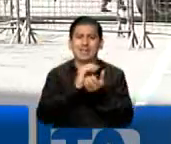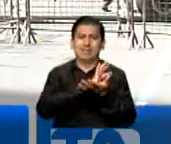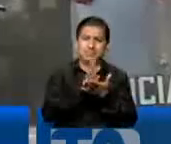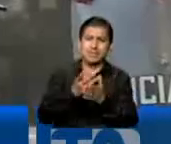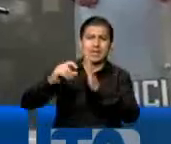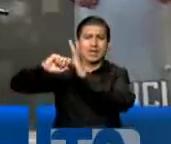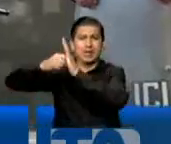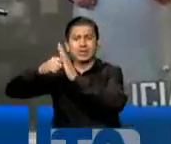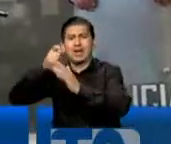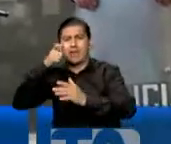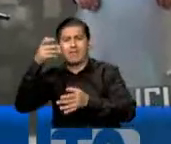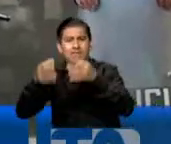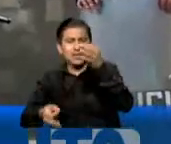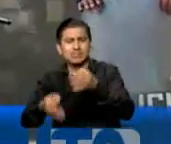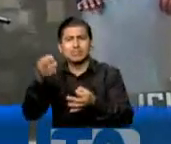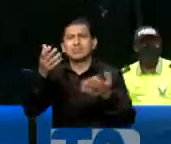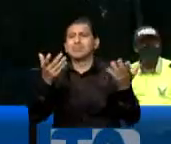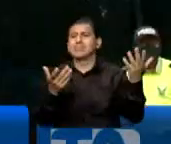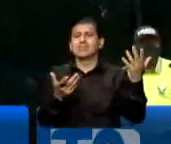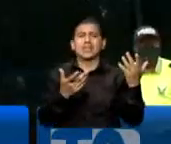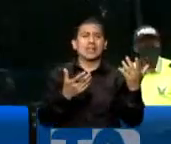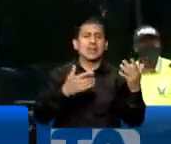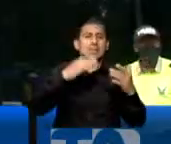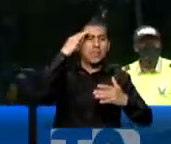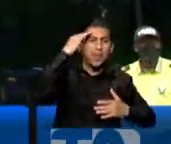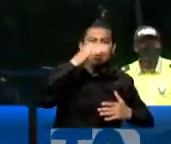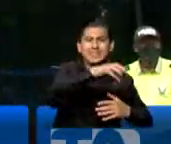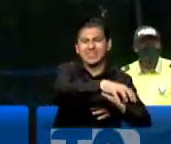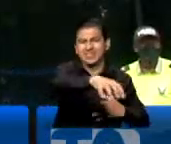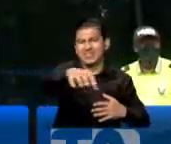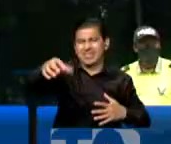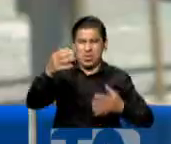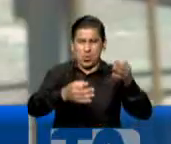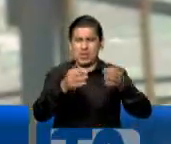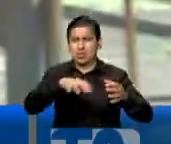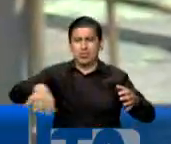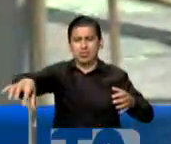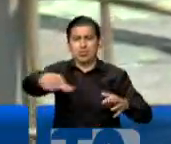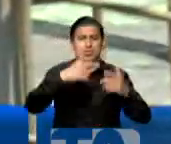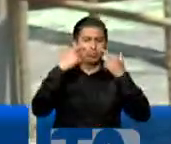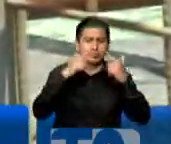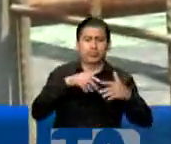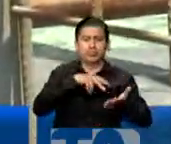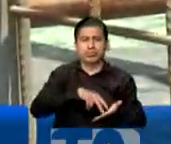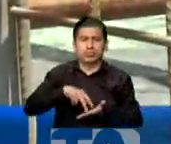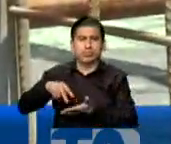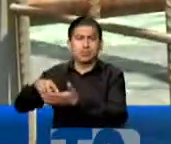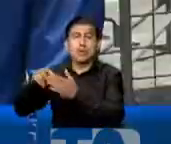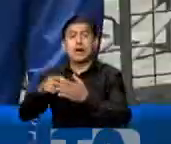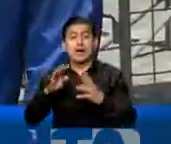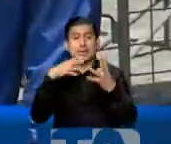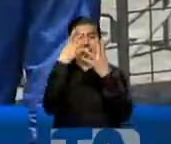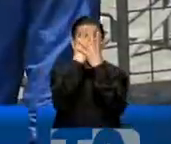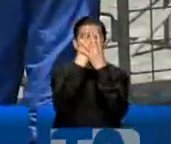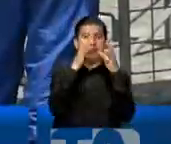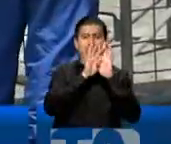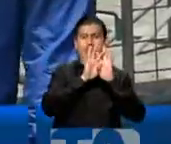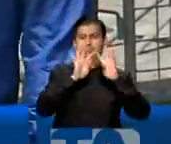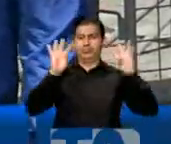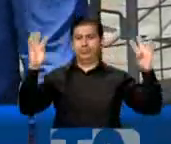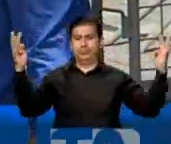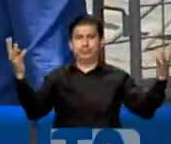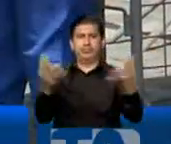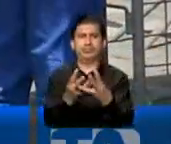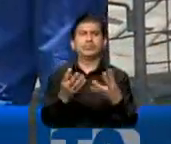Contraloría, Fiscalía, unidades de flagrancia y otras instituciones más. Pusieron vallas metálicas para resguardar estos lugares